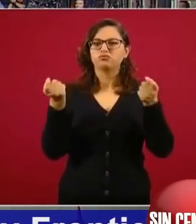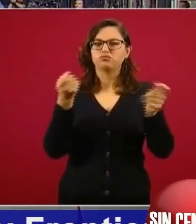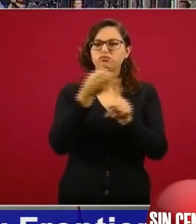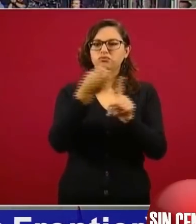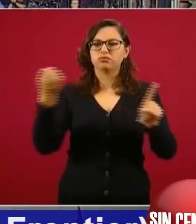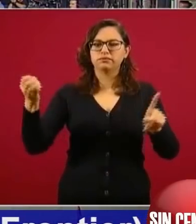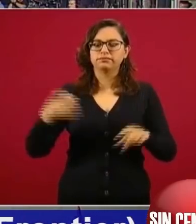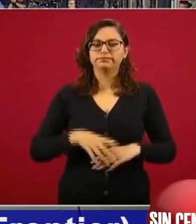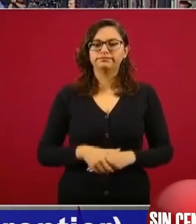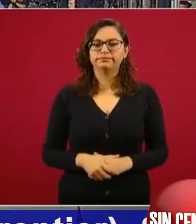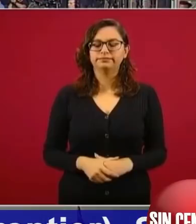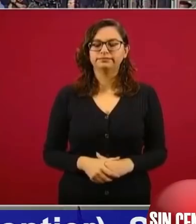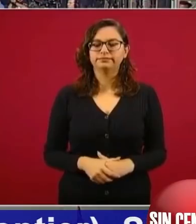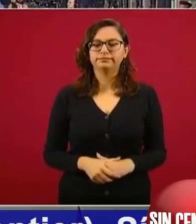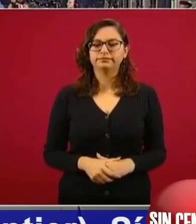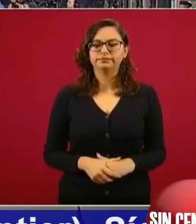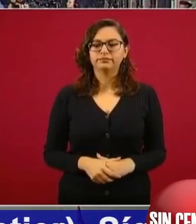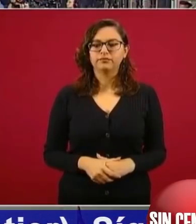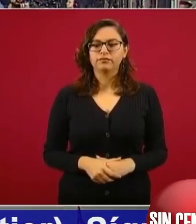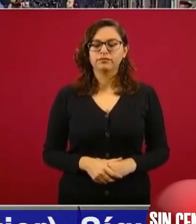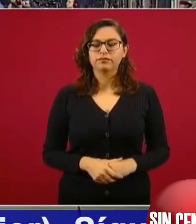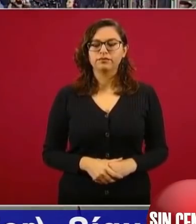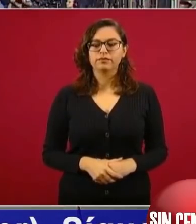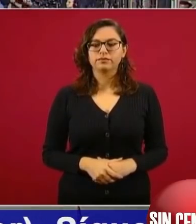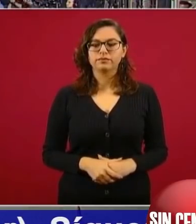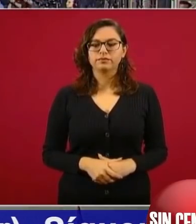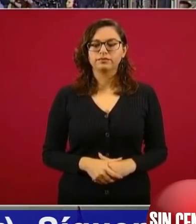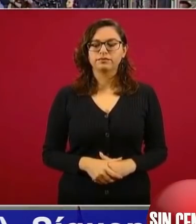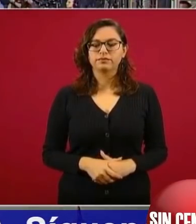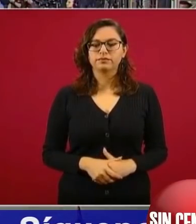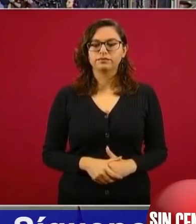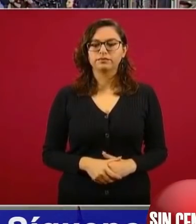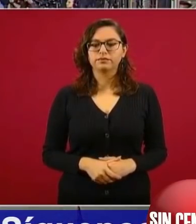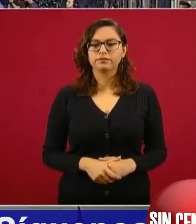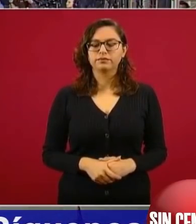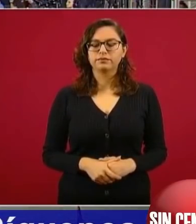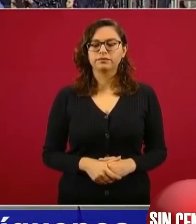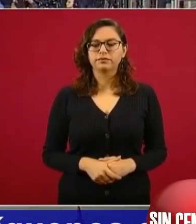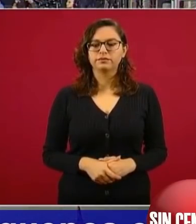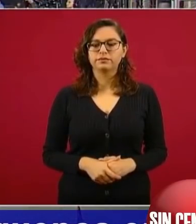Muchas gracias, señor presidente. ¿Mande? Sí.